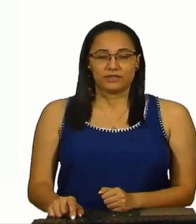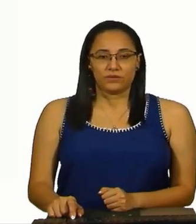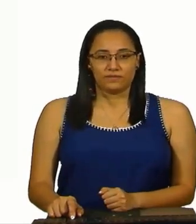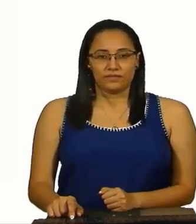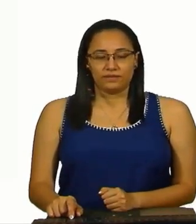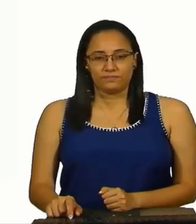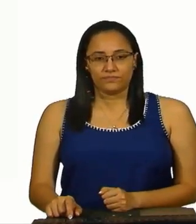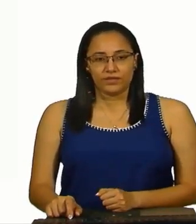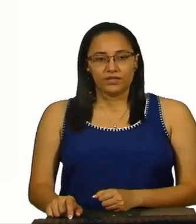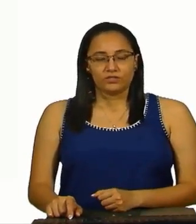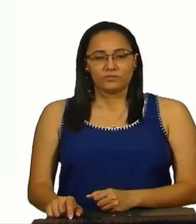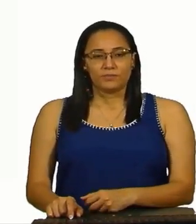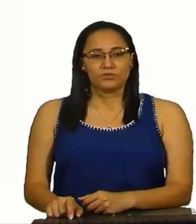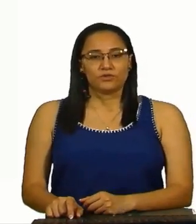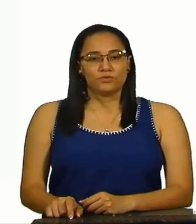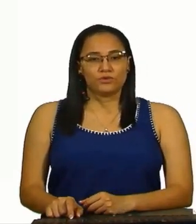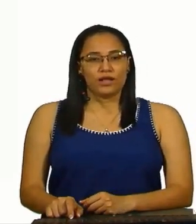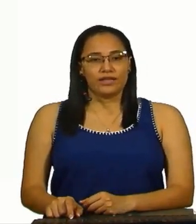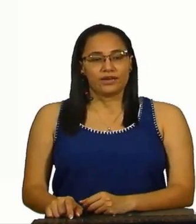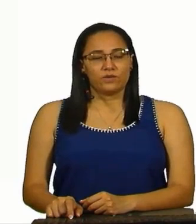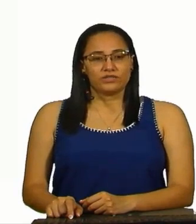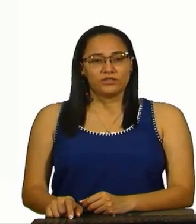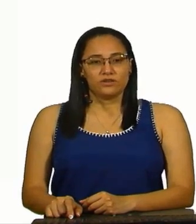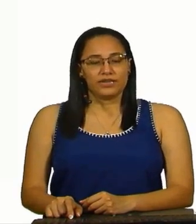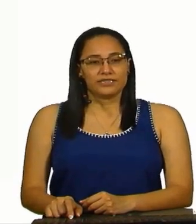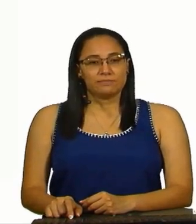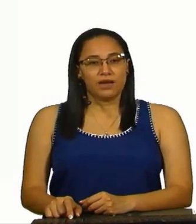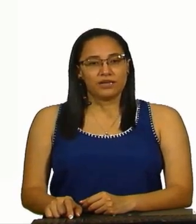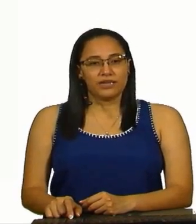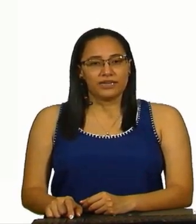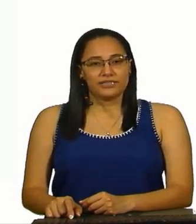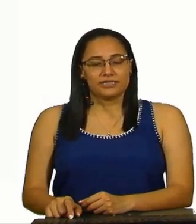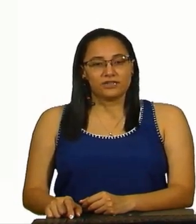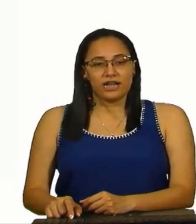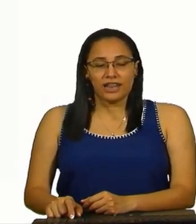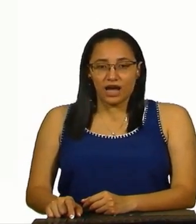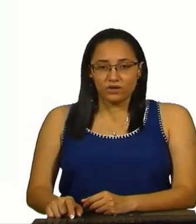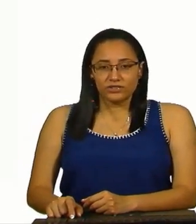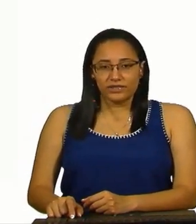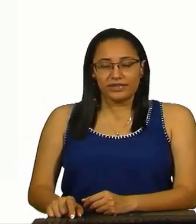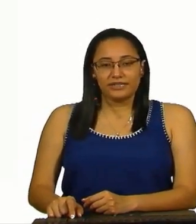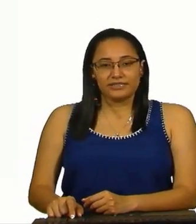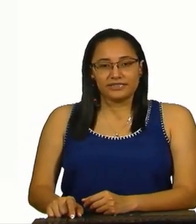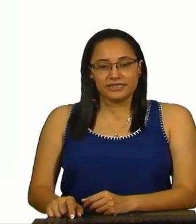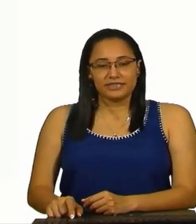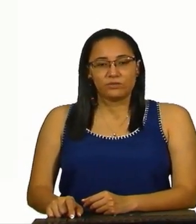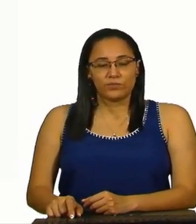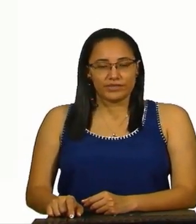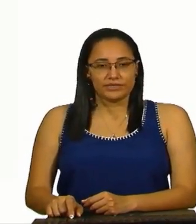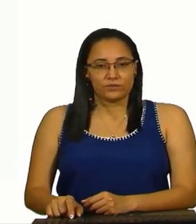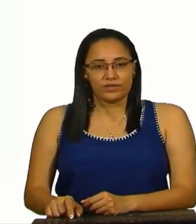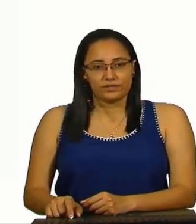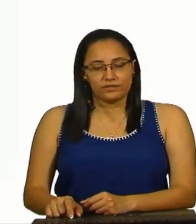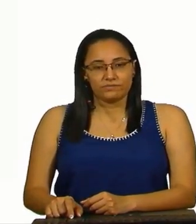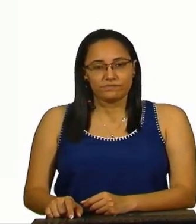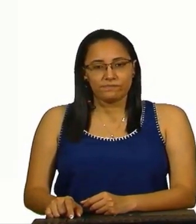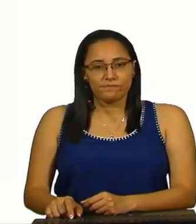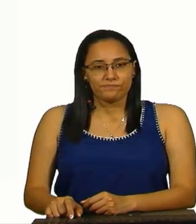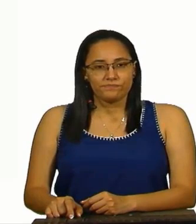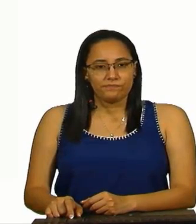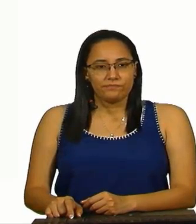este restaurante. Entonces vamos todos juntos a leer la oración. Smoking is not allowed in this